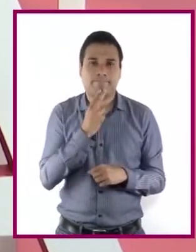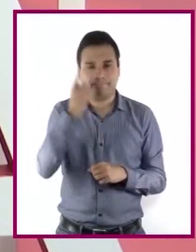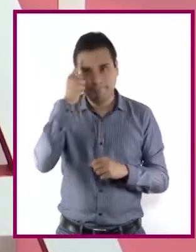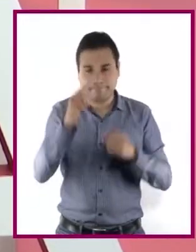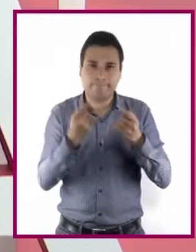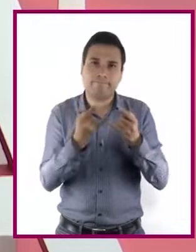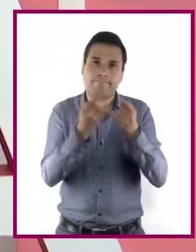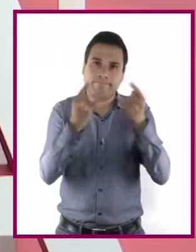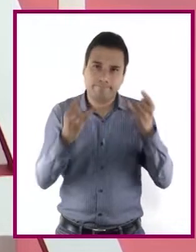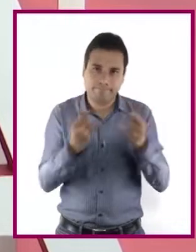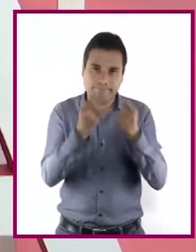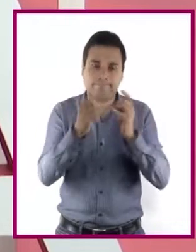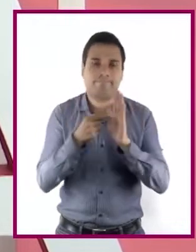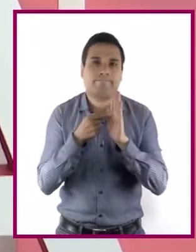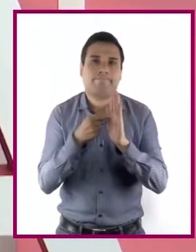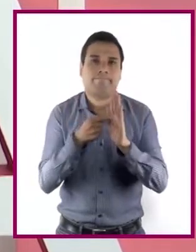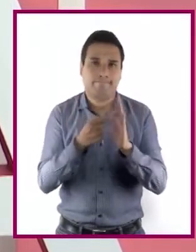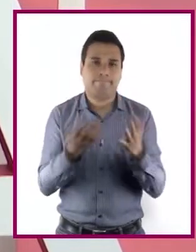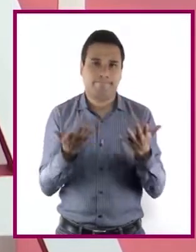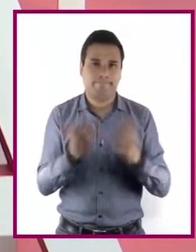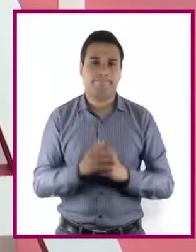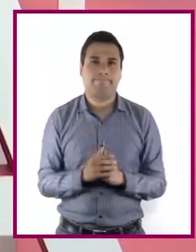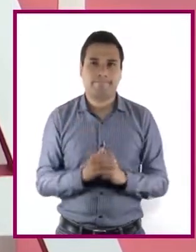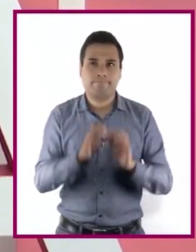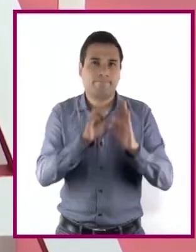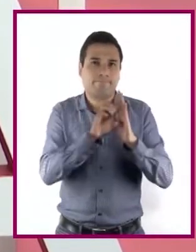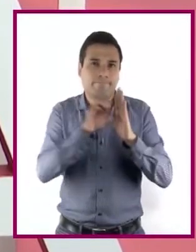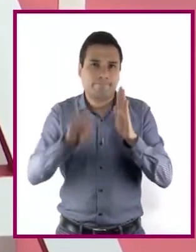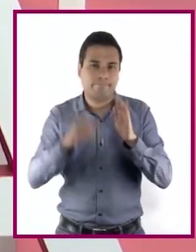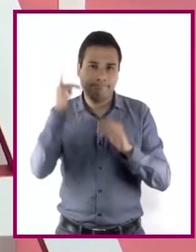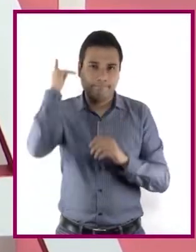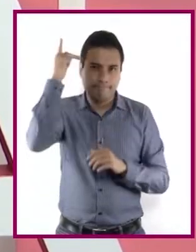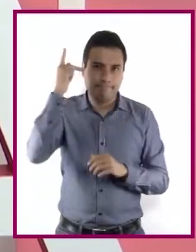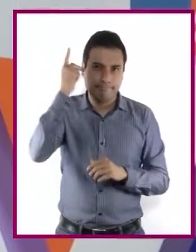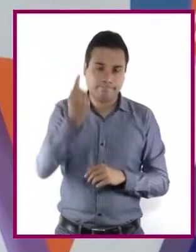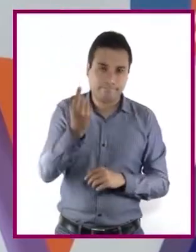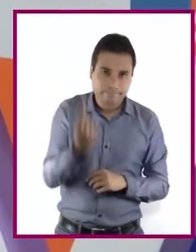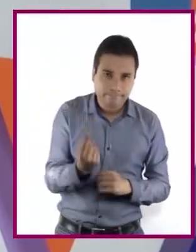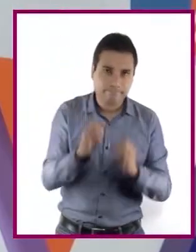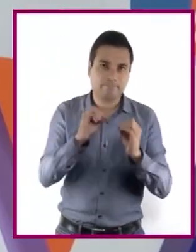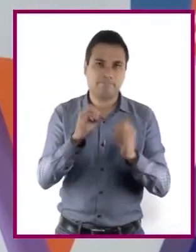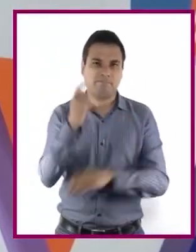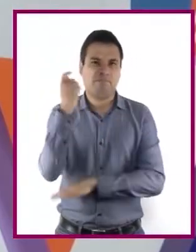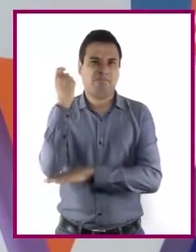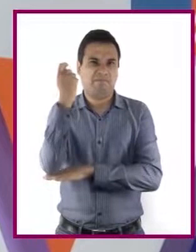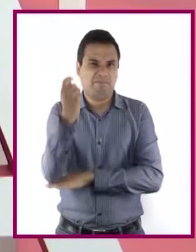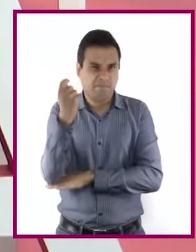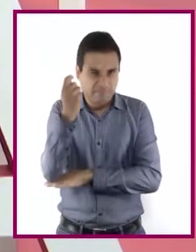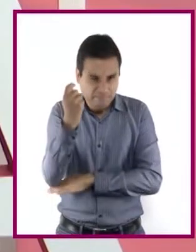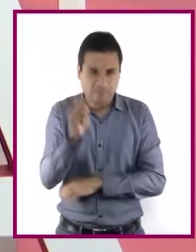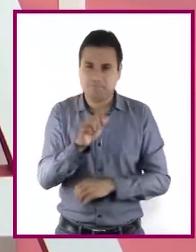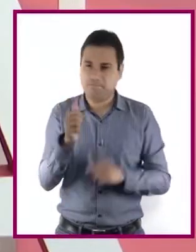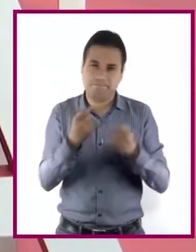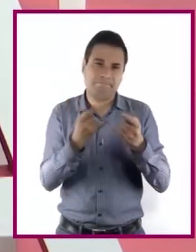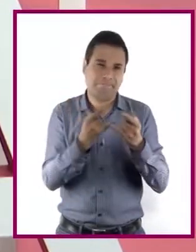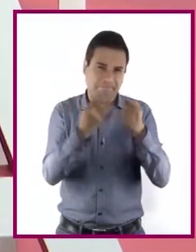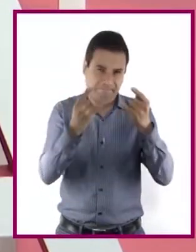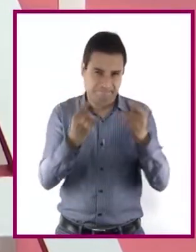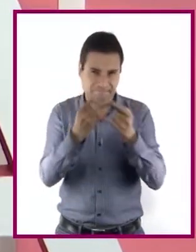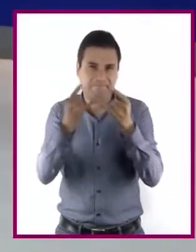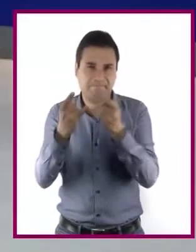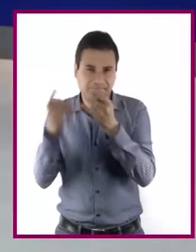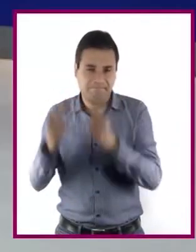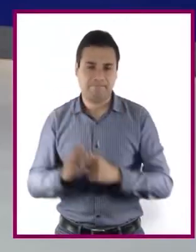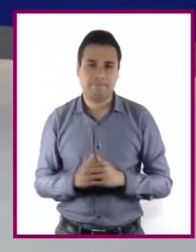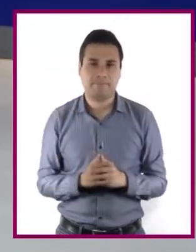a conocer una gran historia, como El Principito o El Quijote, entre otras obras literarias que hemos visto adaptadas a la